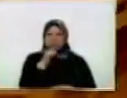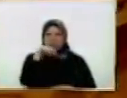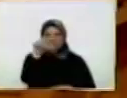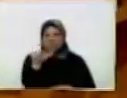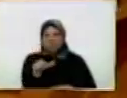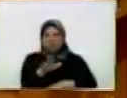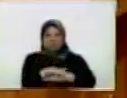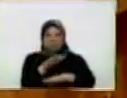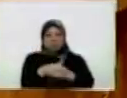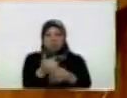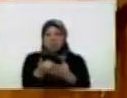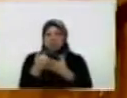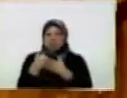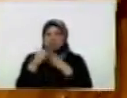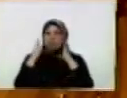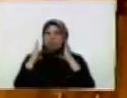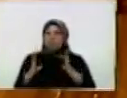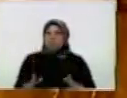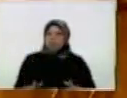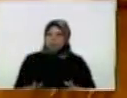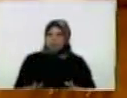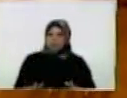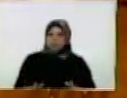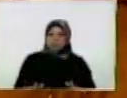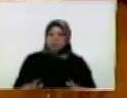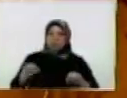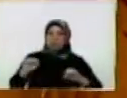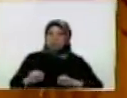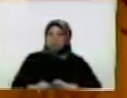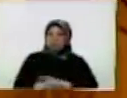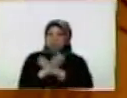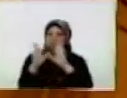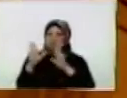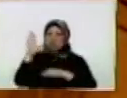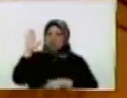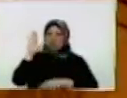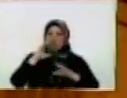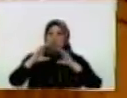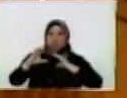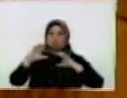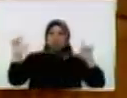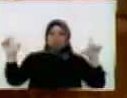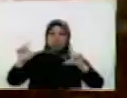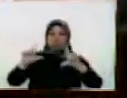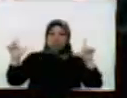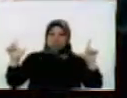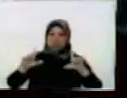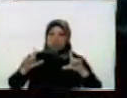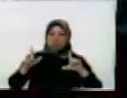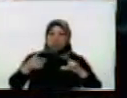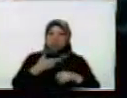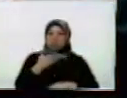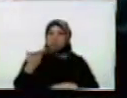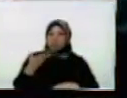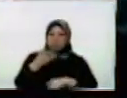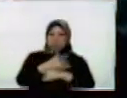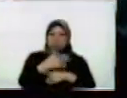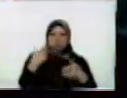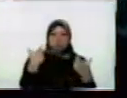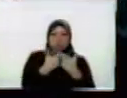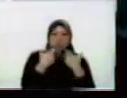pide una ayuda humanitaria y que declara a un medio de comunicación que él está dispuesto a ir a una guerra